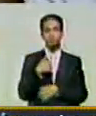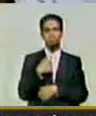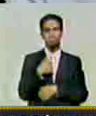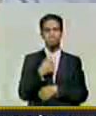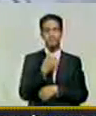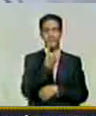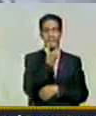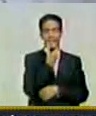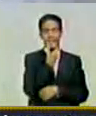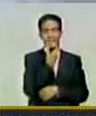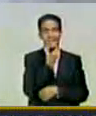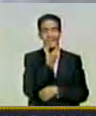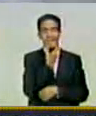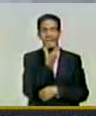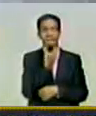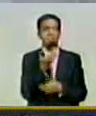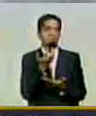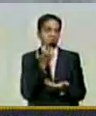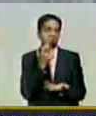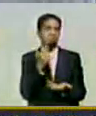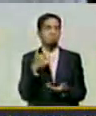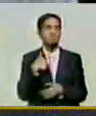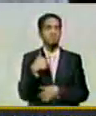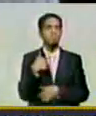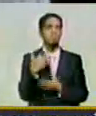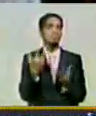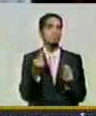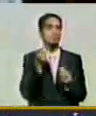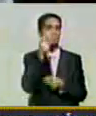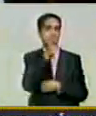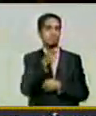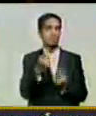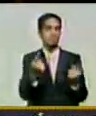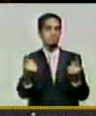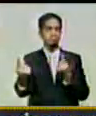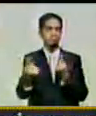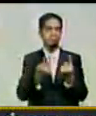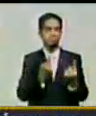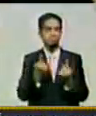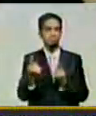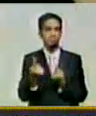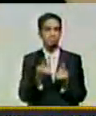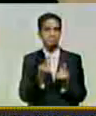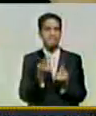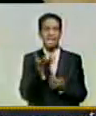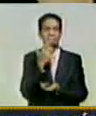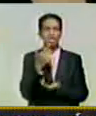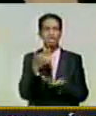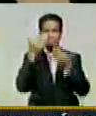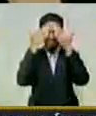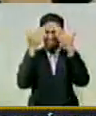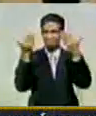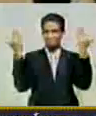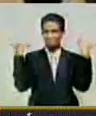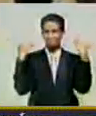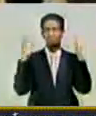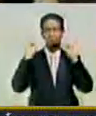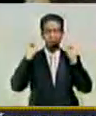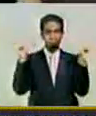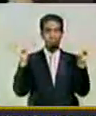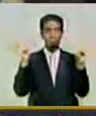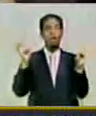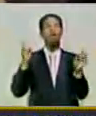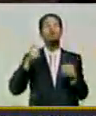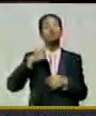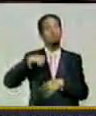yo creo que muchos de los que estamos aquí, independientemente de lo que ha podido ocurrir, en el fondo somos seres